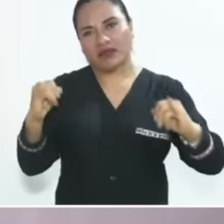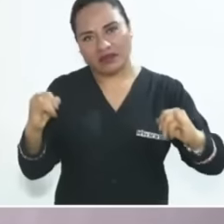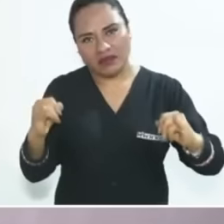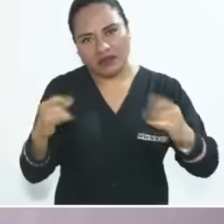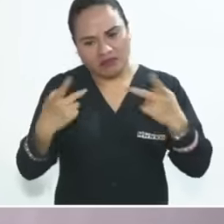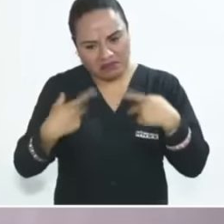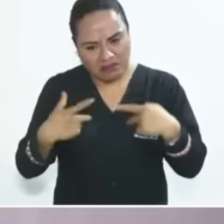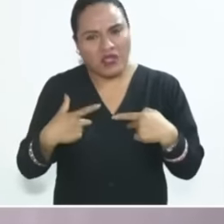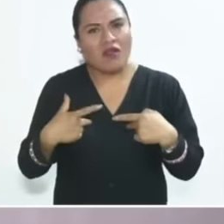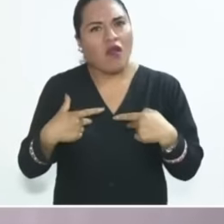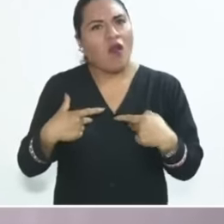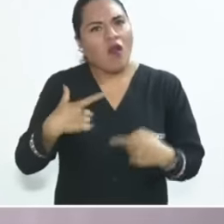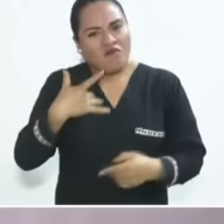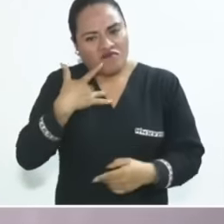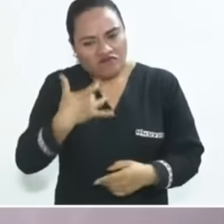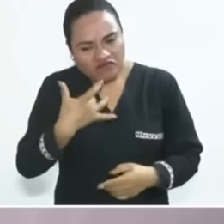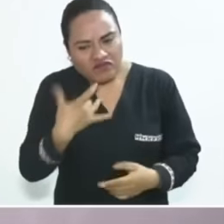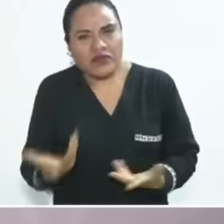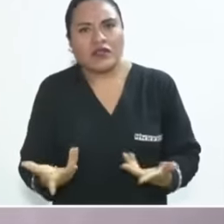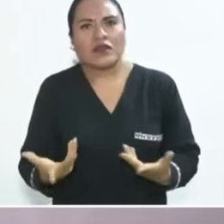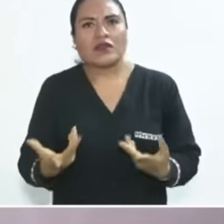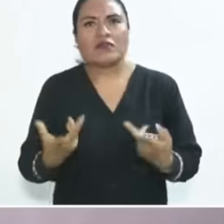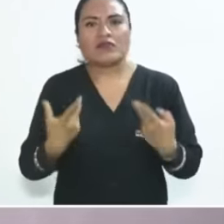Lucharon curas